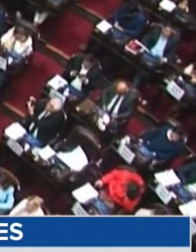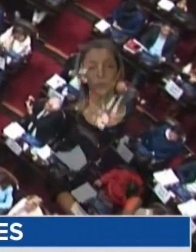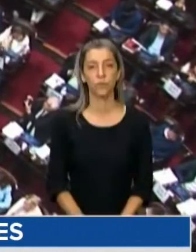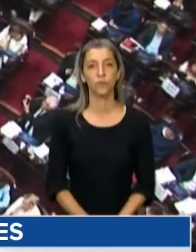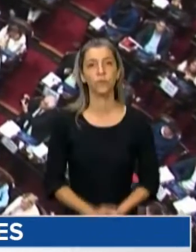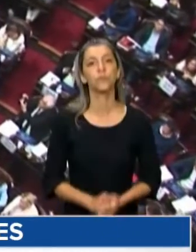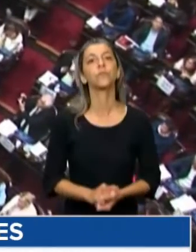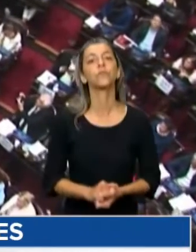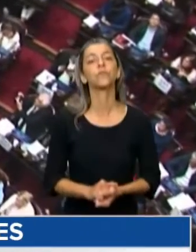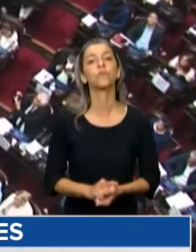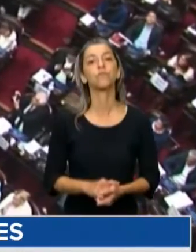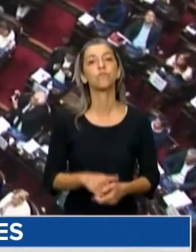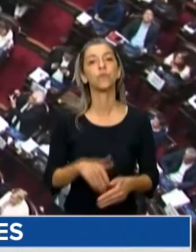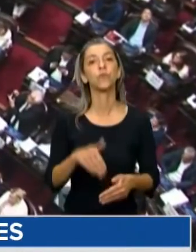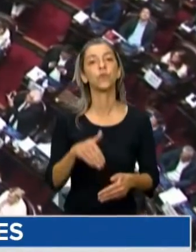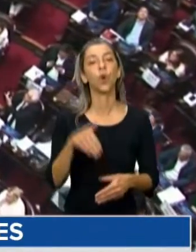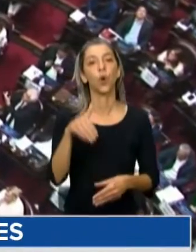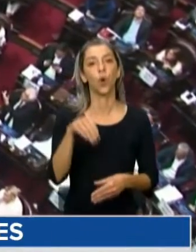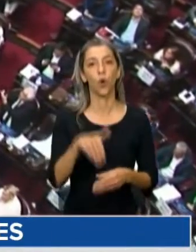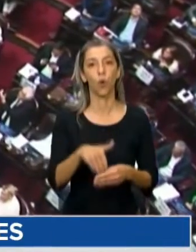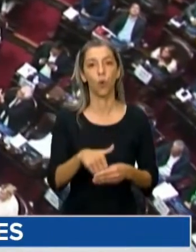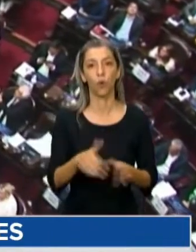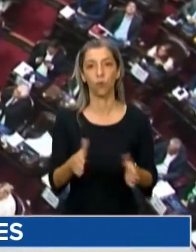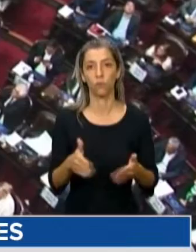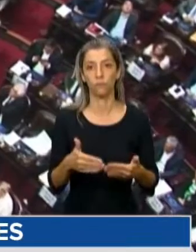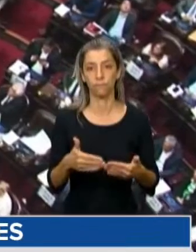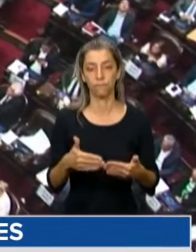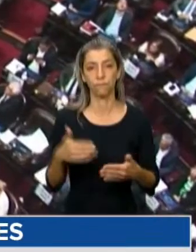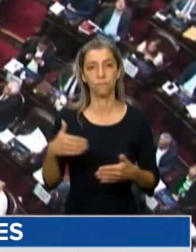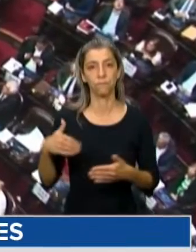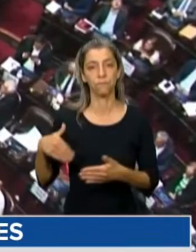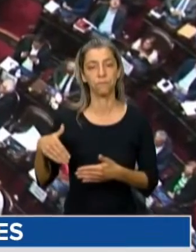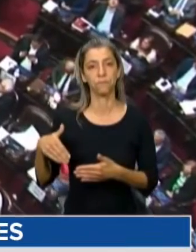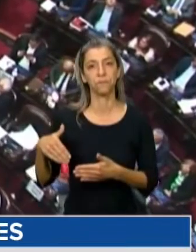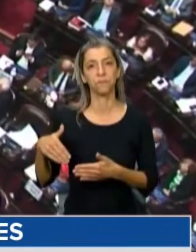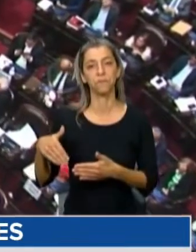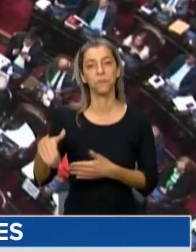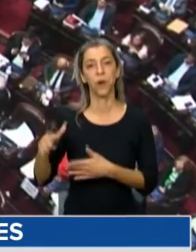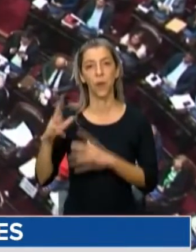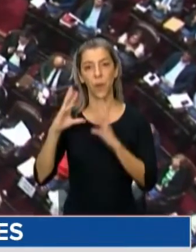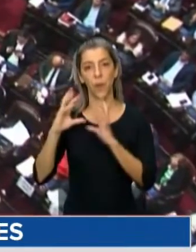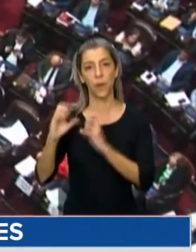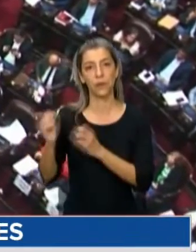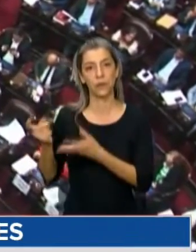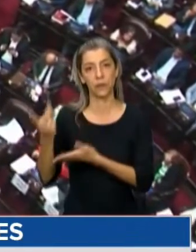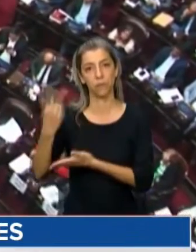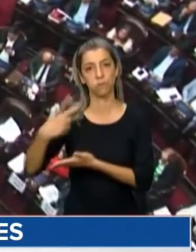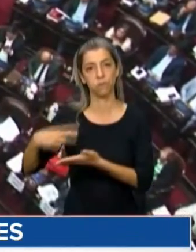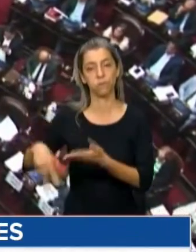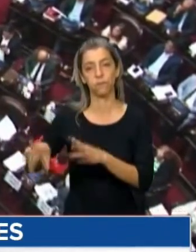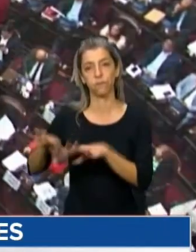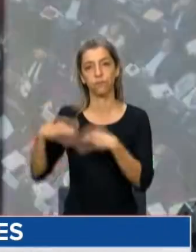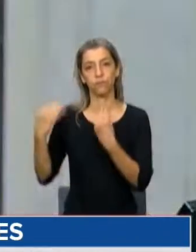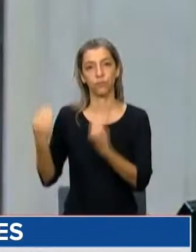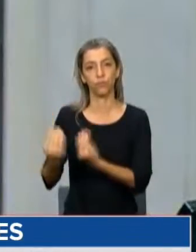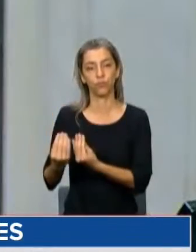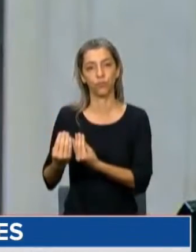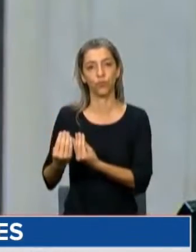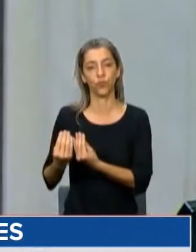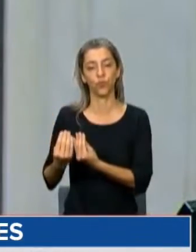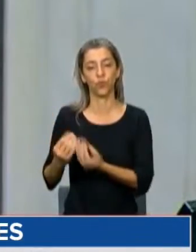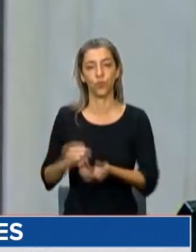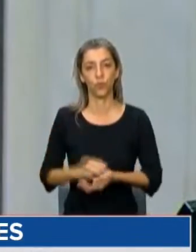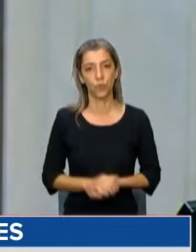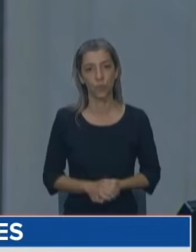Se cierra la votación. Por secretaría se dará lectura del resultado de la